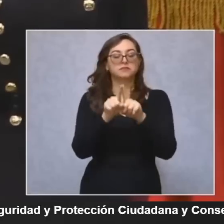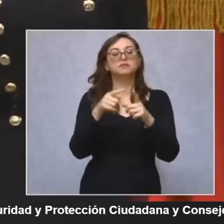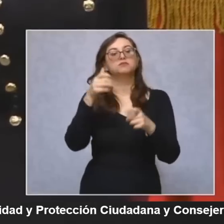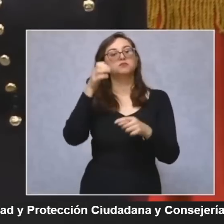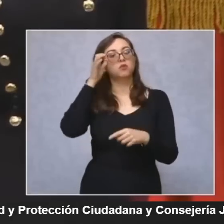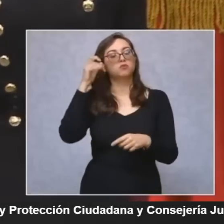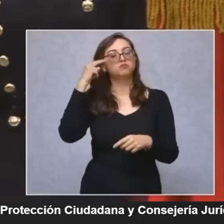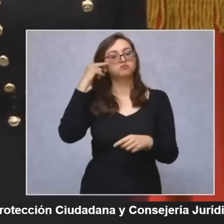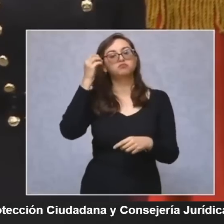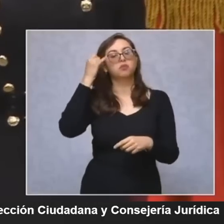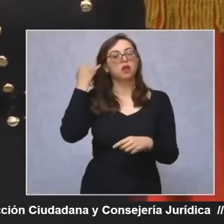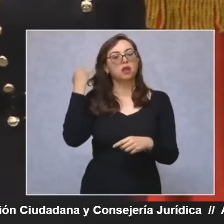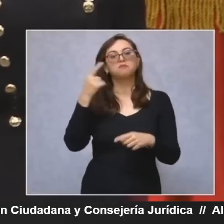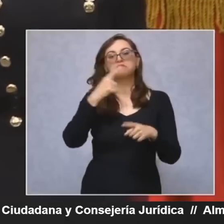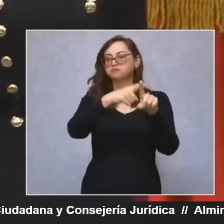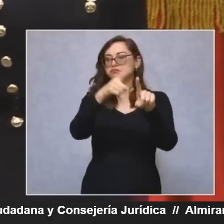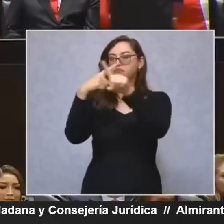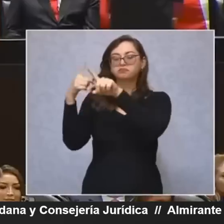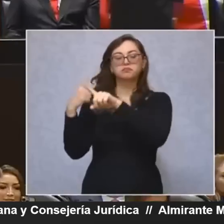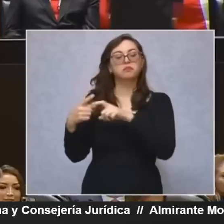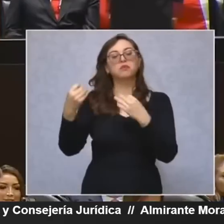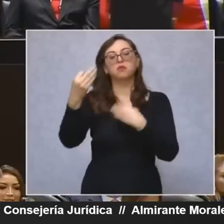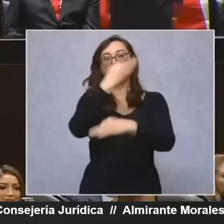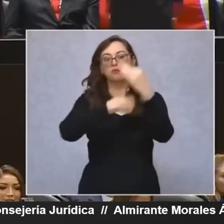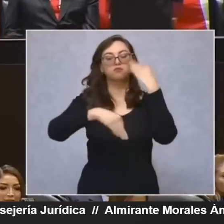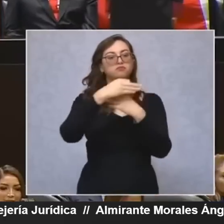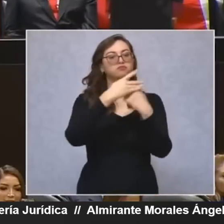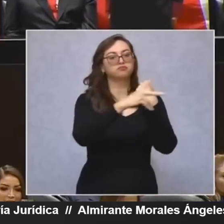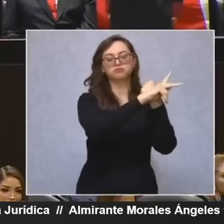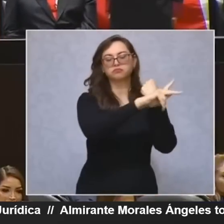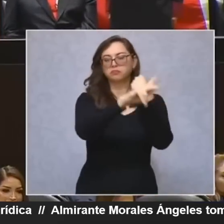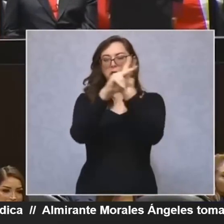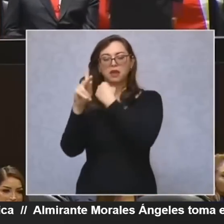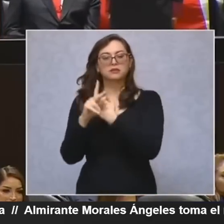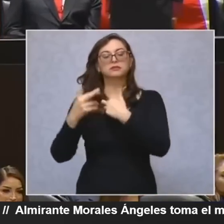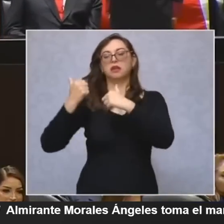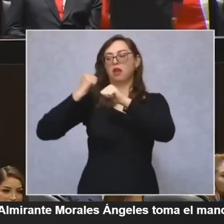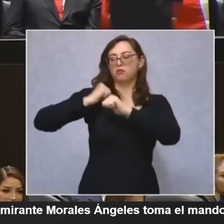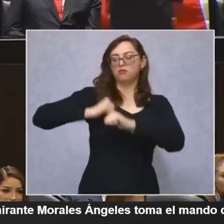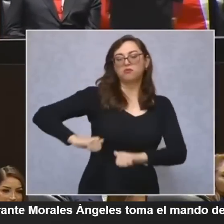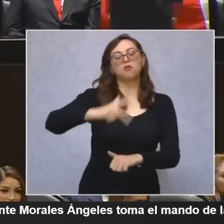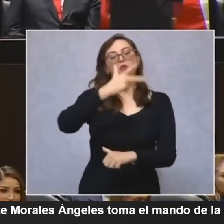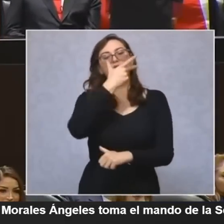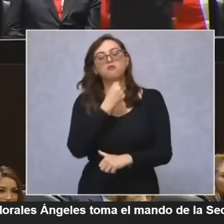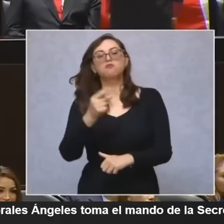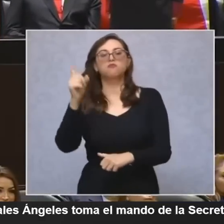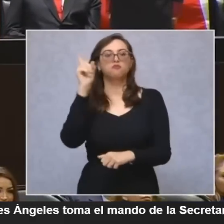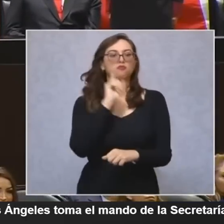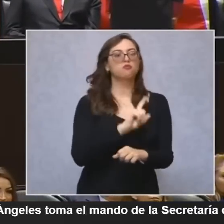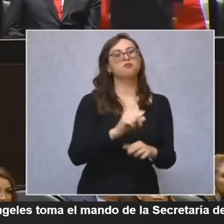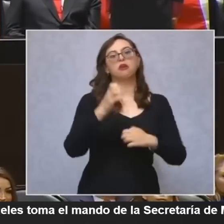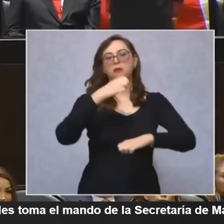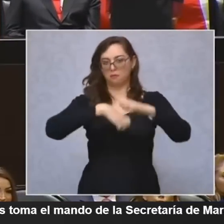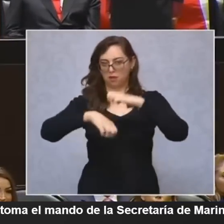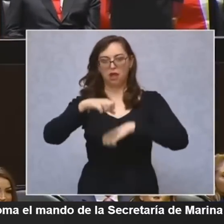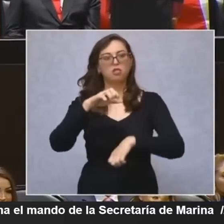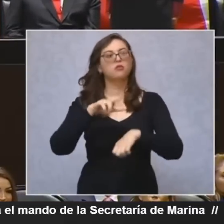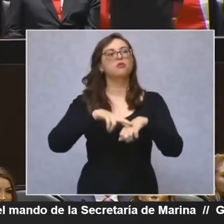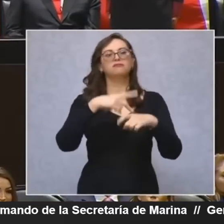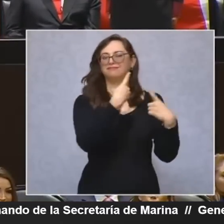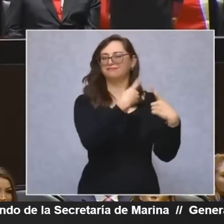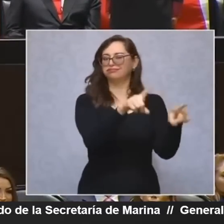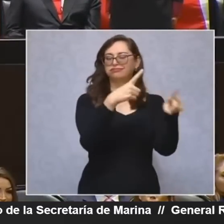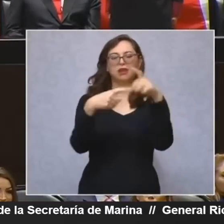y los titulares de los distintos poderes, cancilleres, ministras y ministros, embajadores y